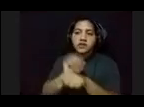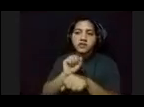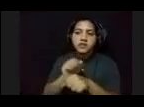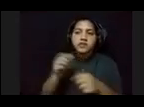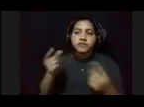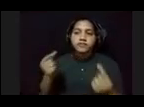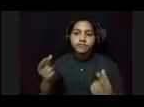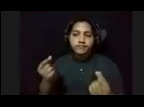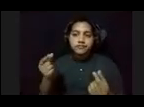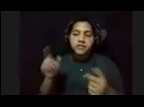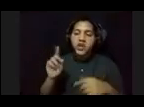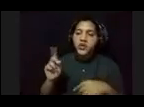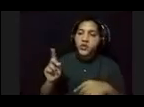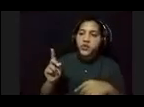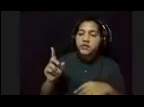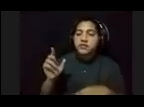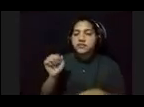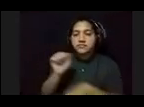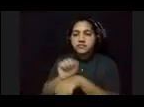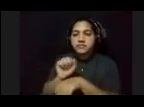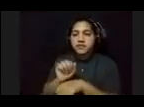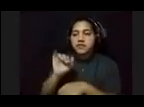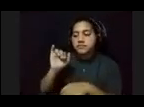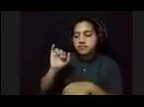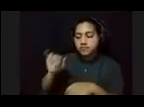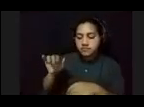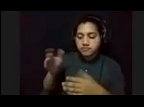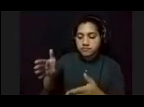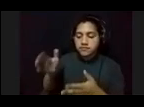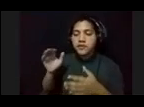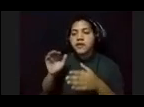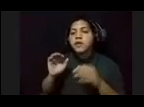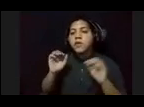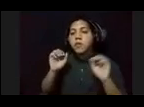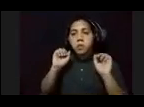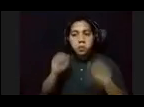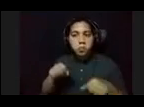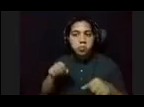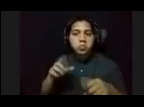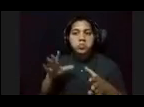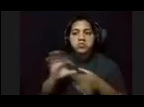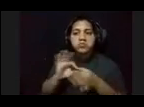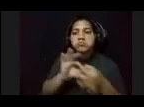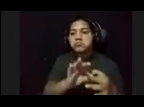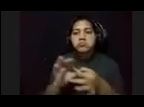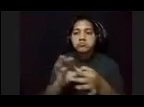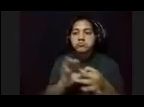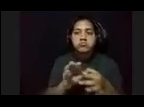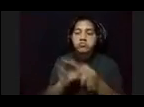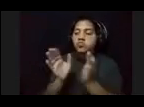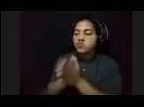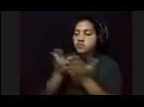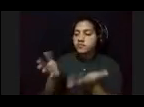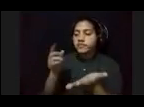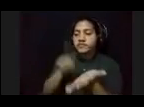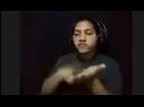y dónde trabajaban los residentes de esta comunidad. Así podré establecer una relación con la literatura que indica que